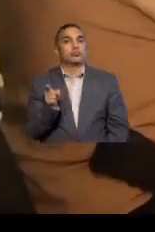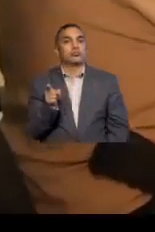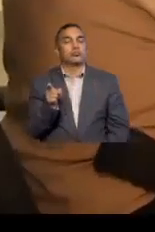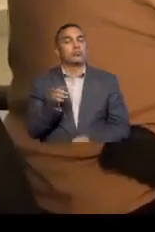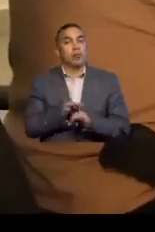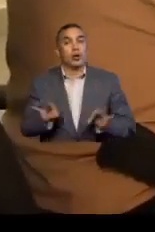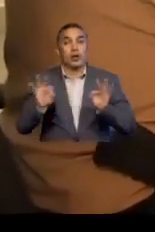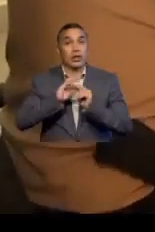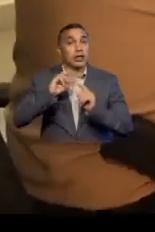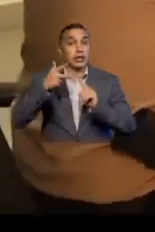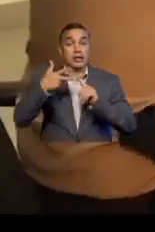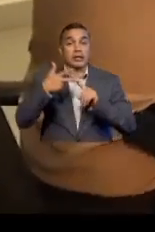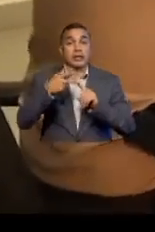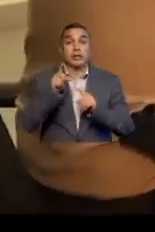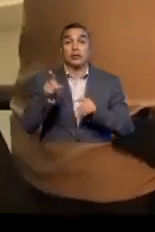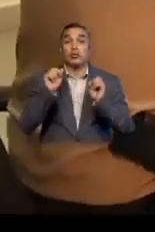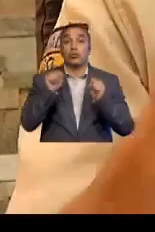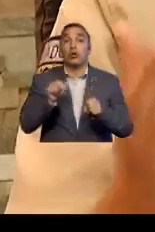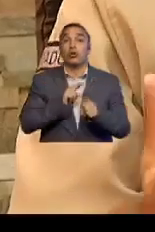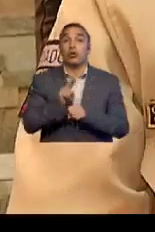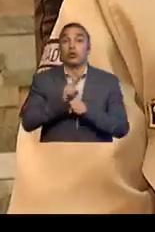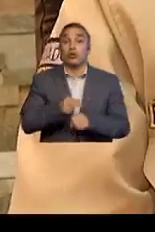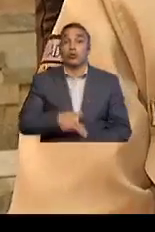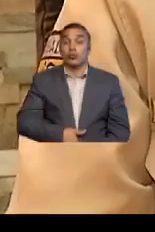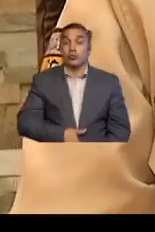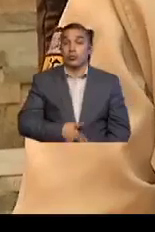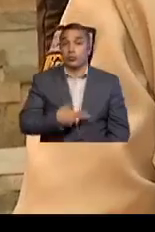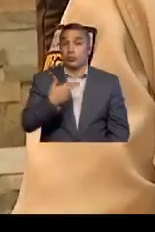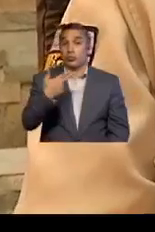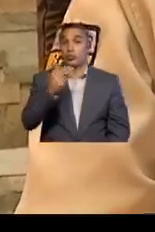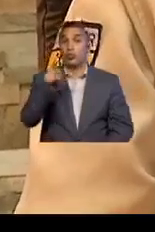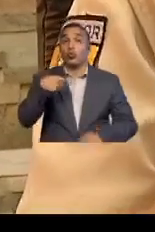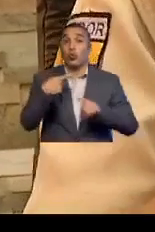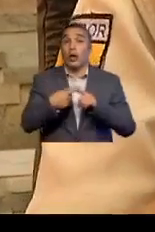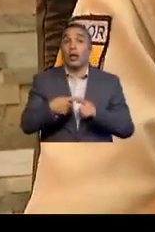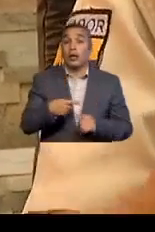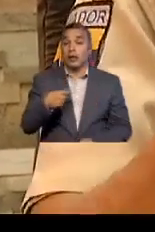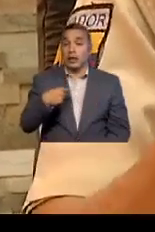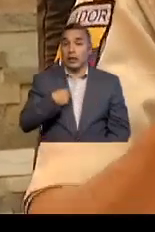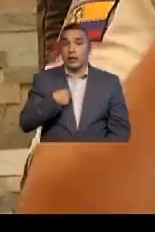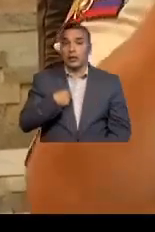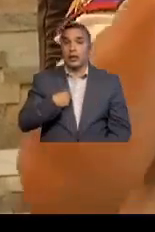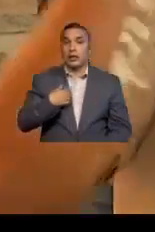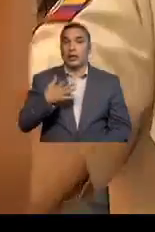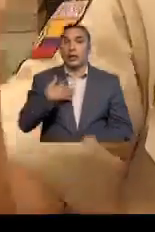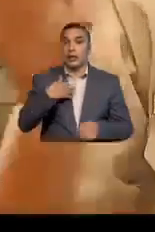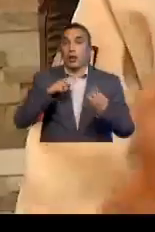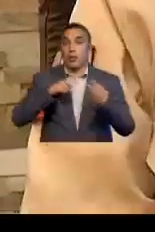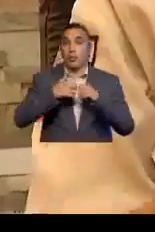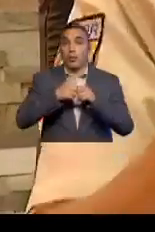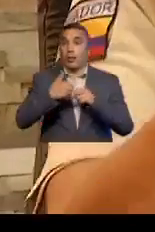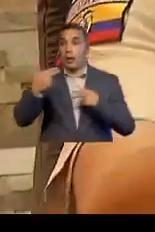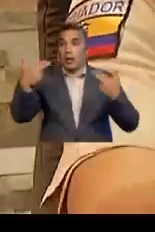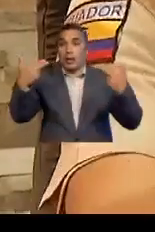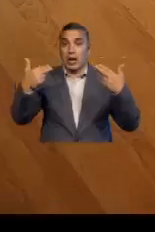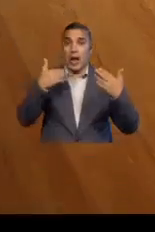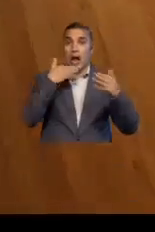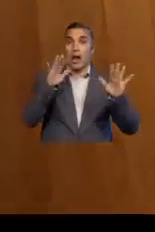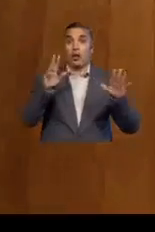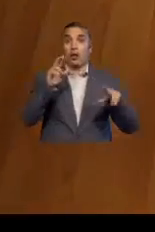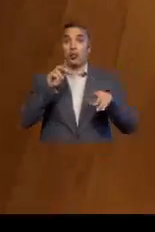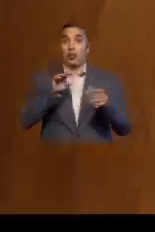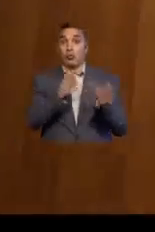Y tercero, que él puede hacer uso de esto cuando él tiene o está bajo una amenaza